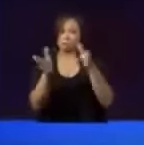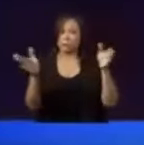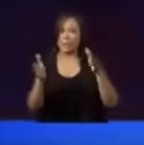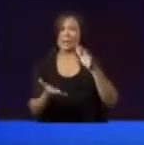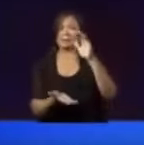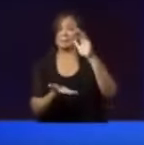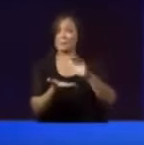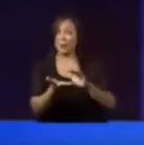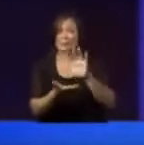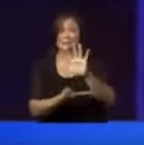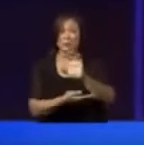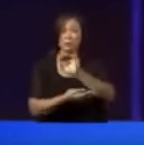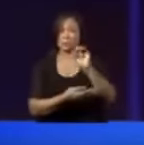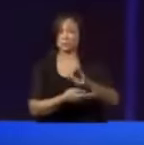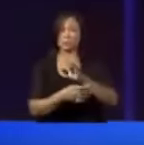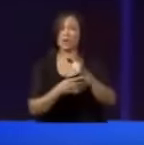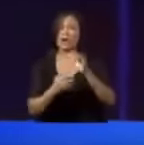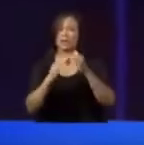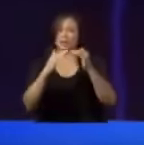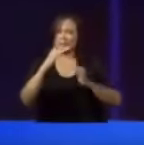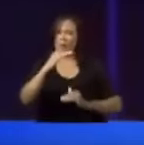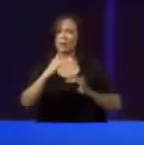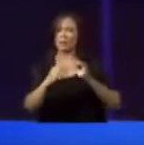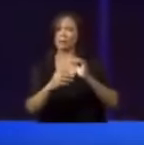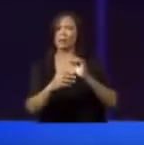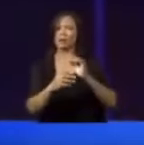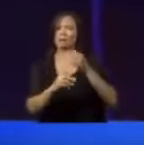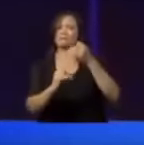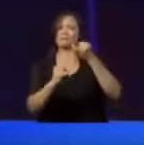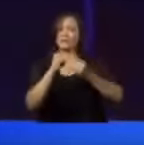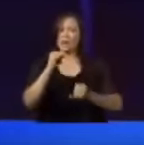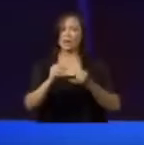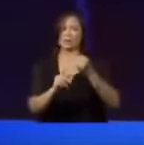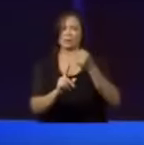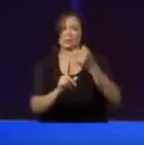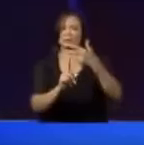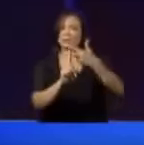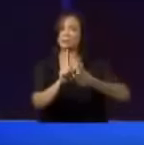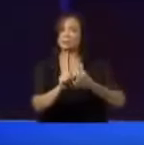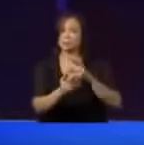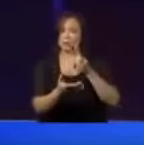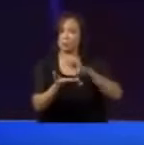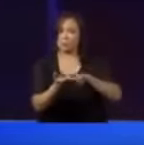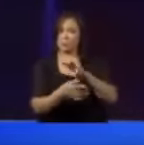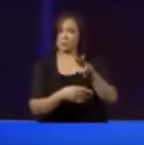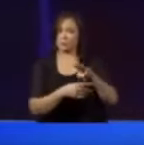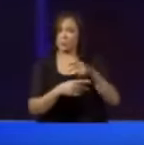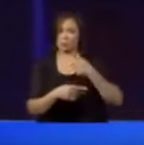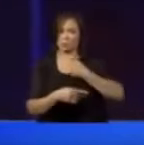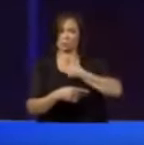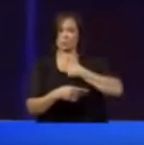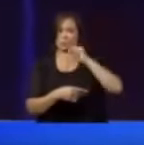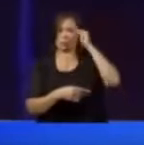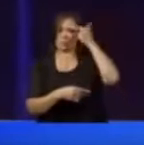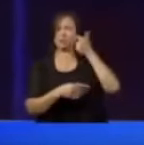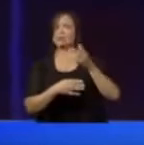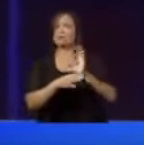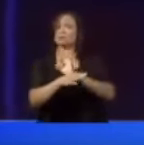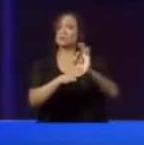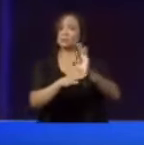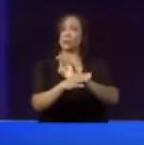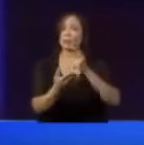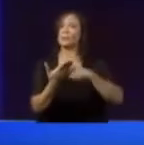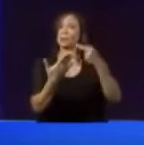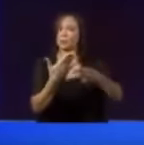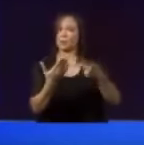en la historia de la República Dominicana. Bueno, hubo uno menor a finales del trimestre que fue en el 2022, en nuestro mismo gobierno. Eso quiere decir que están funcionando